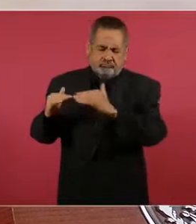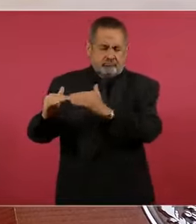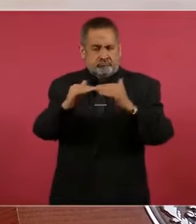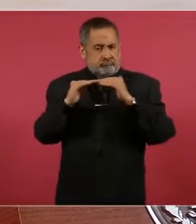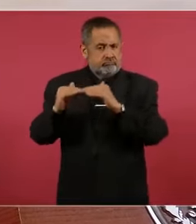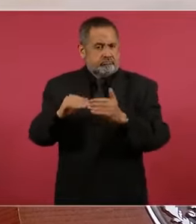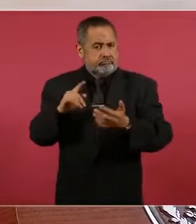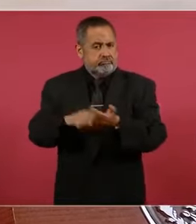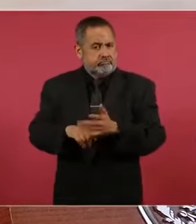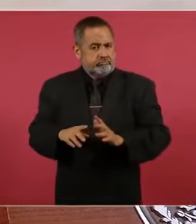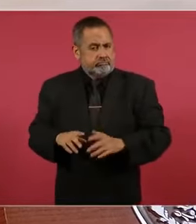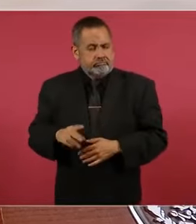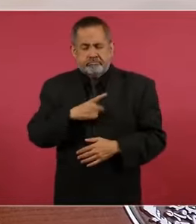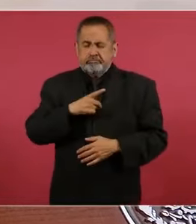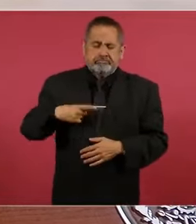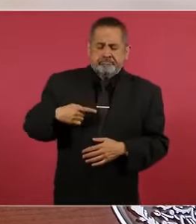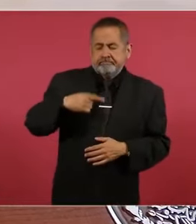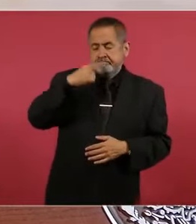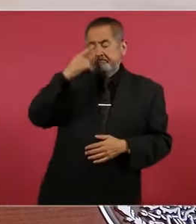con ínfulas de